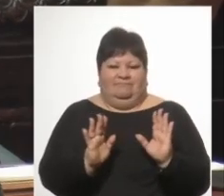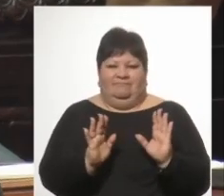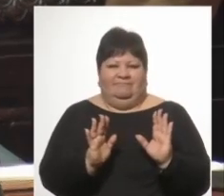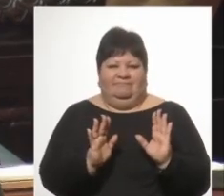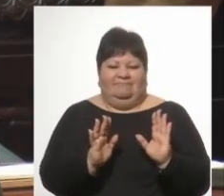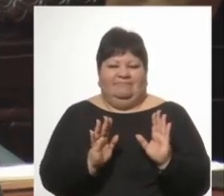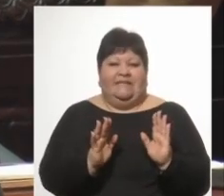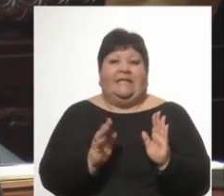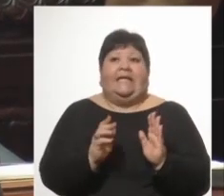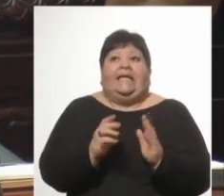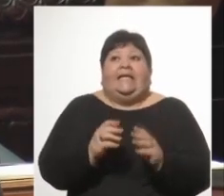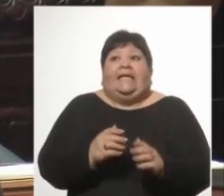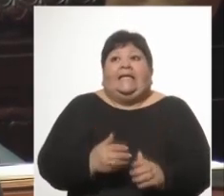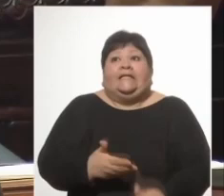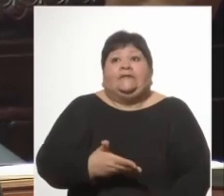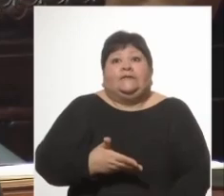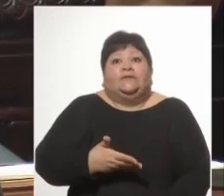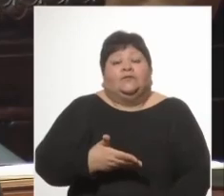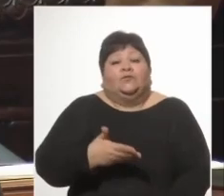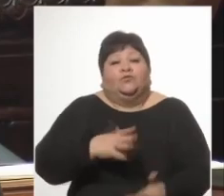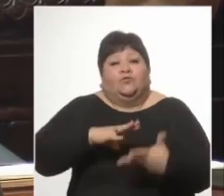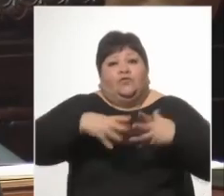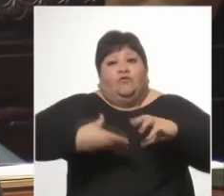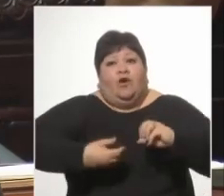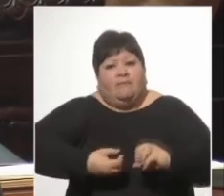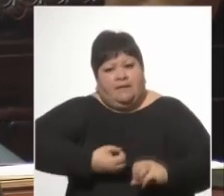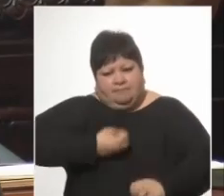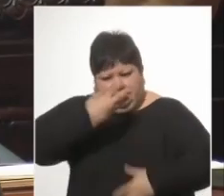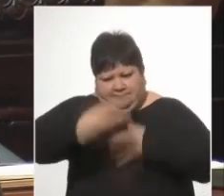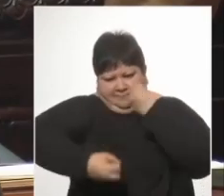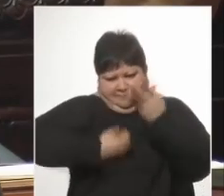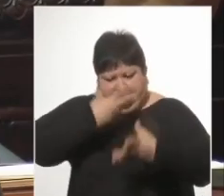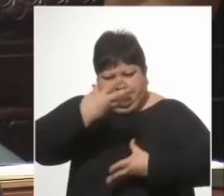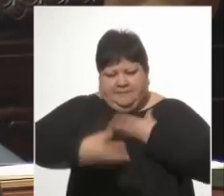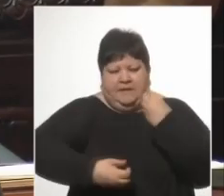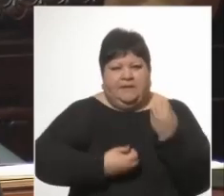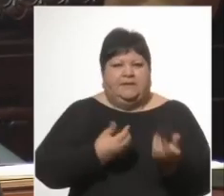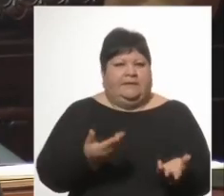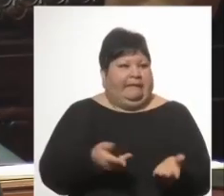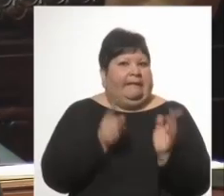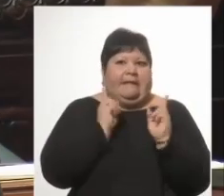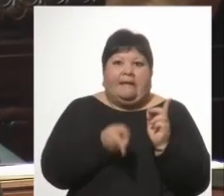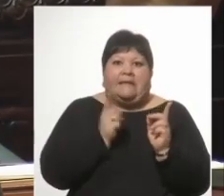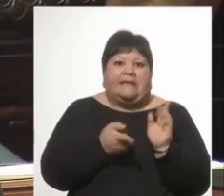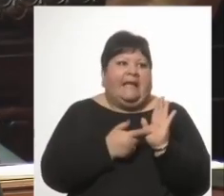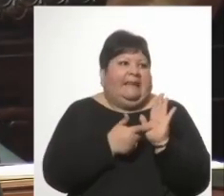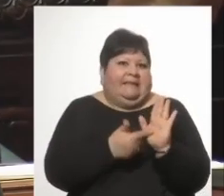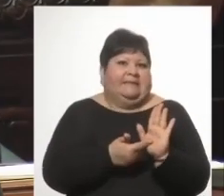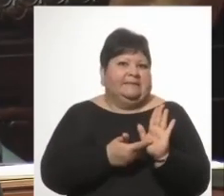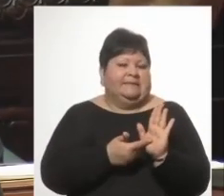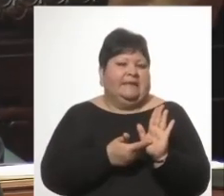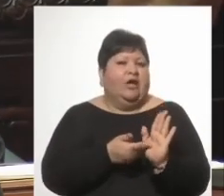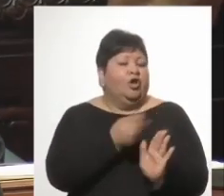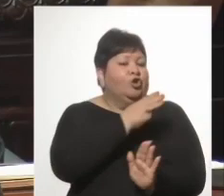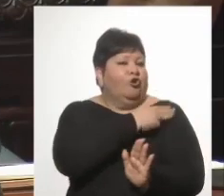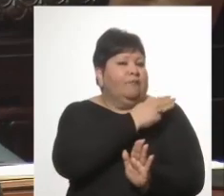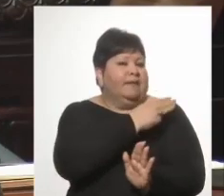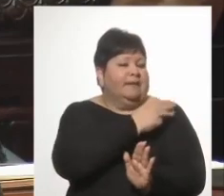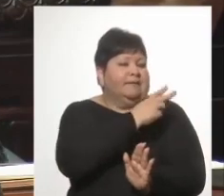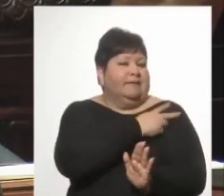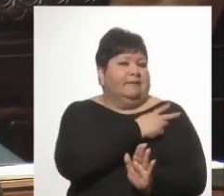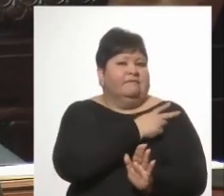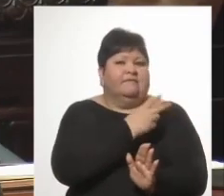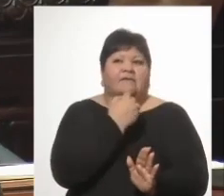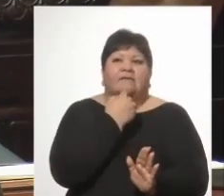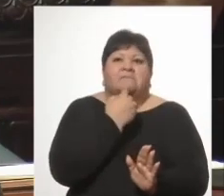su descargo él dijera ahí, el comandante en jefe no me comunicó? Pues bien, no lo dice en